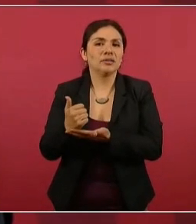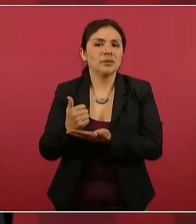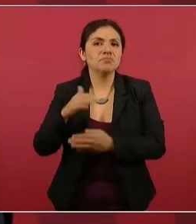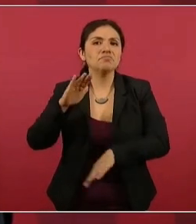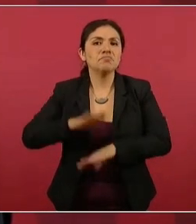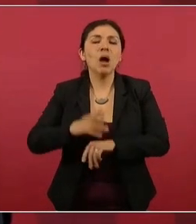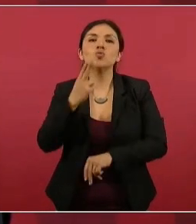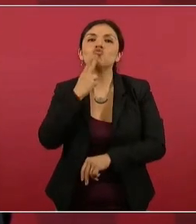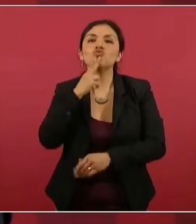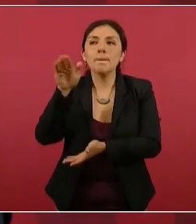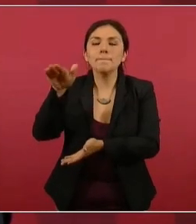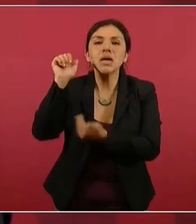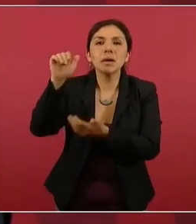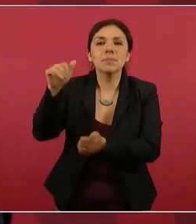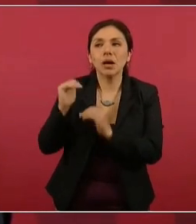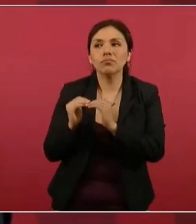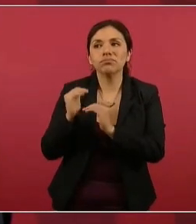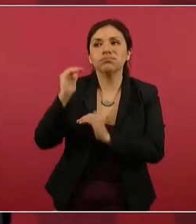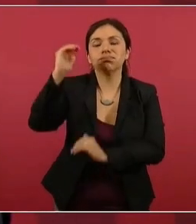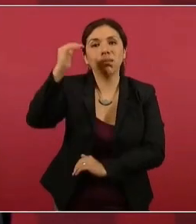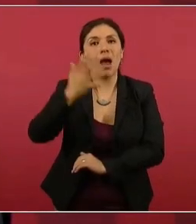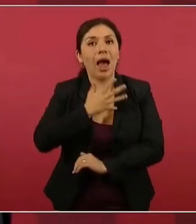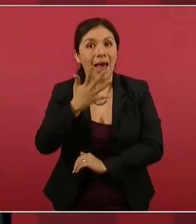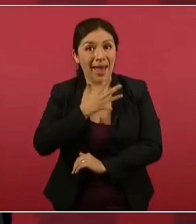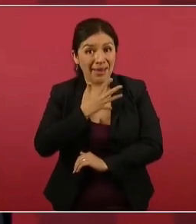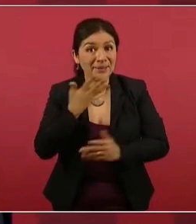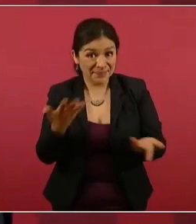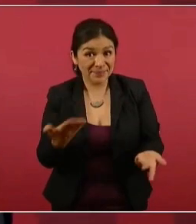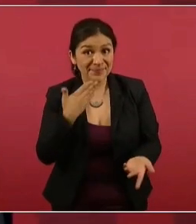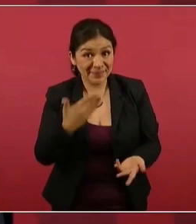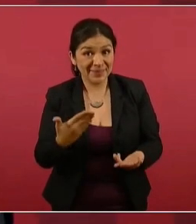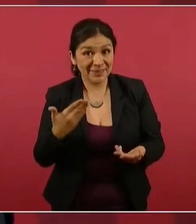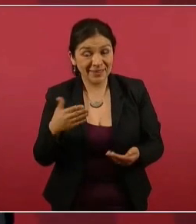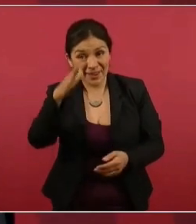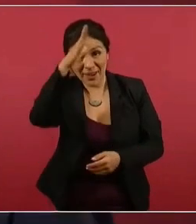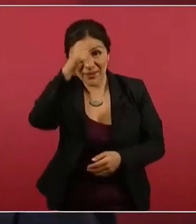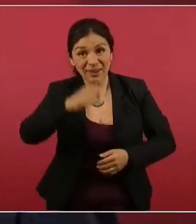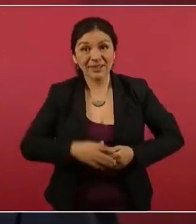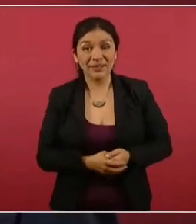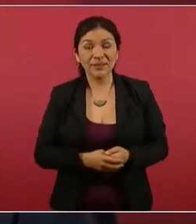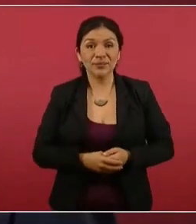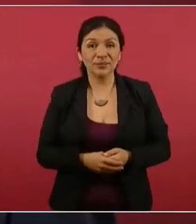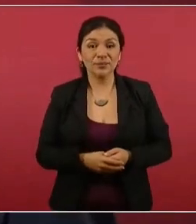más utilidad, ¿de acuerdo? Entonces,